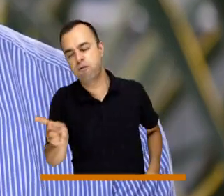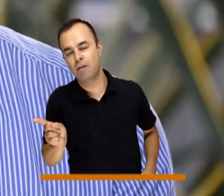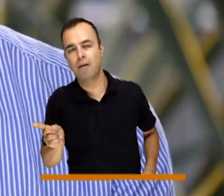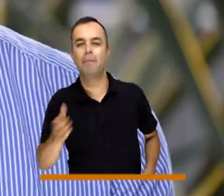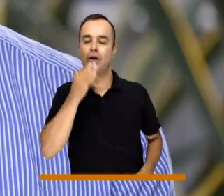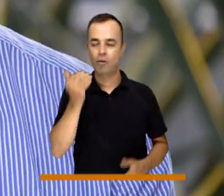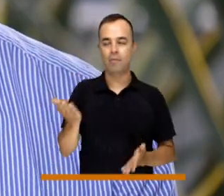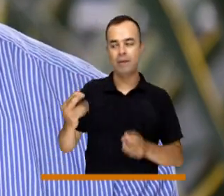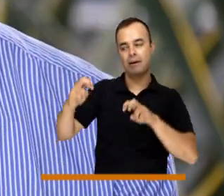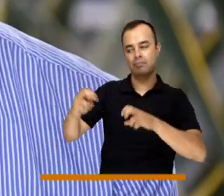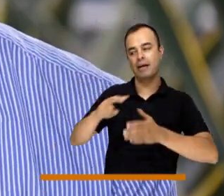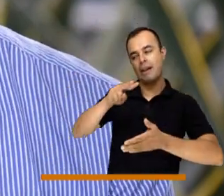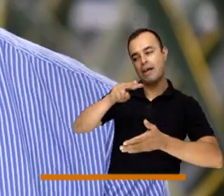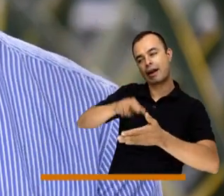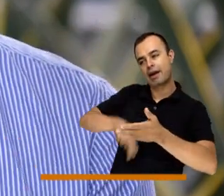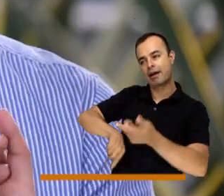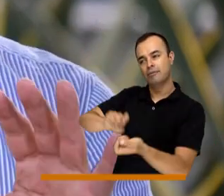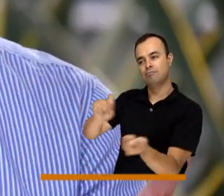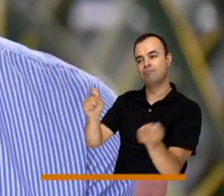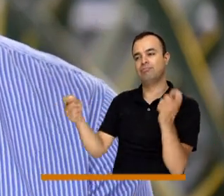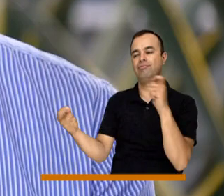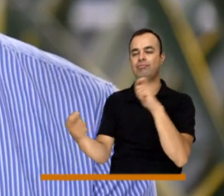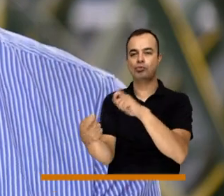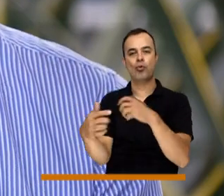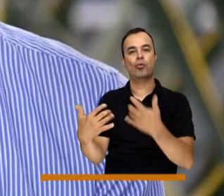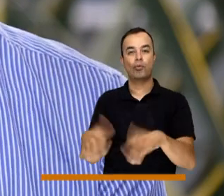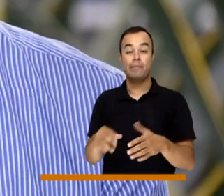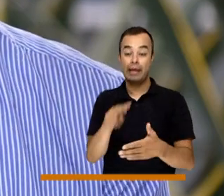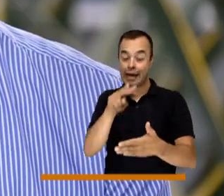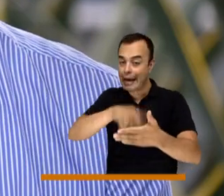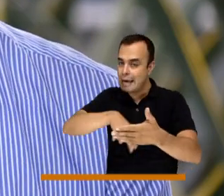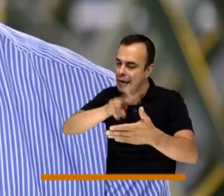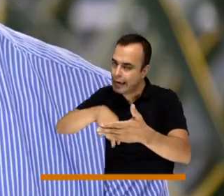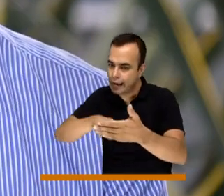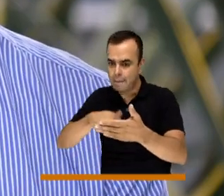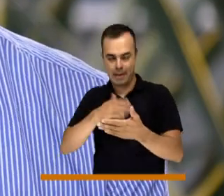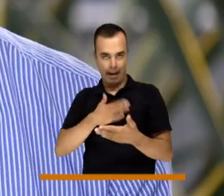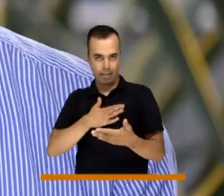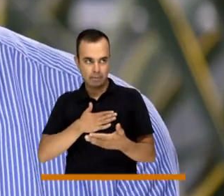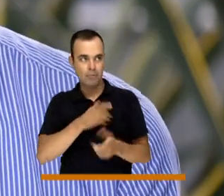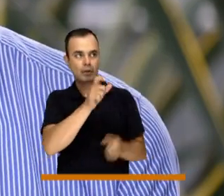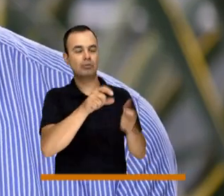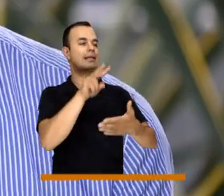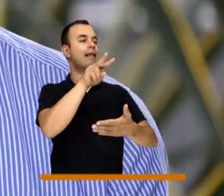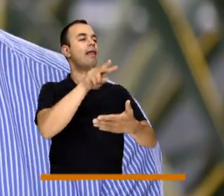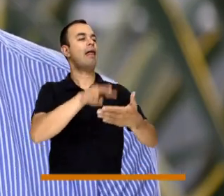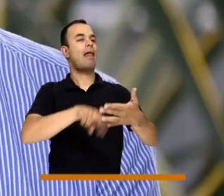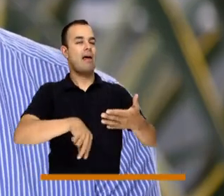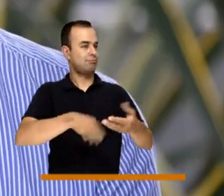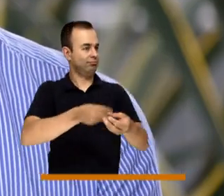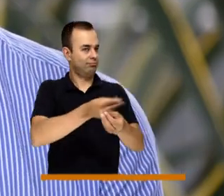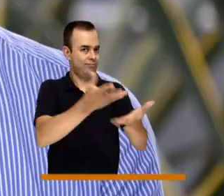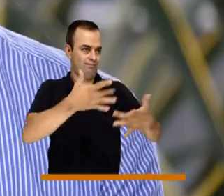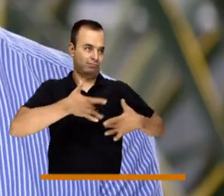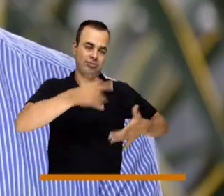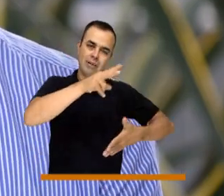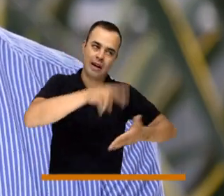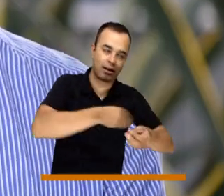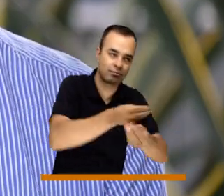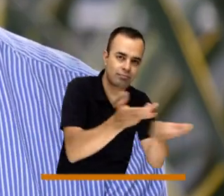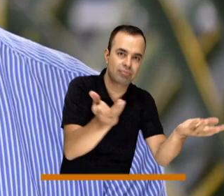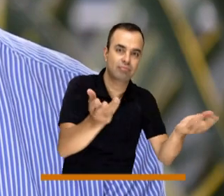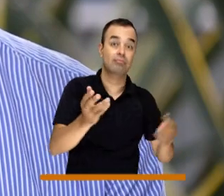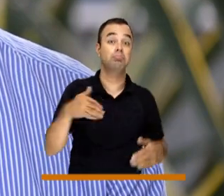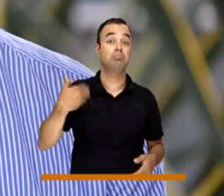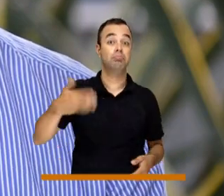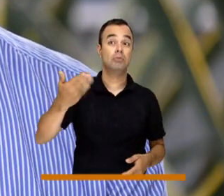regañándolos, les leyéramos un libro, les cambiaríamos la vida absolutamente. Así que a leer mucho, a leerle a los demás con generosidad. Qué bueno